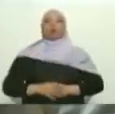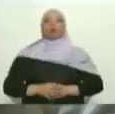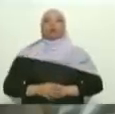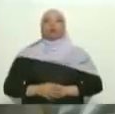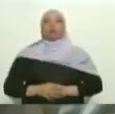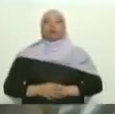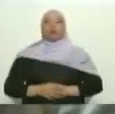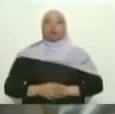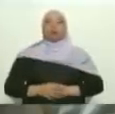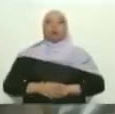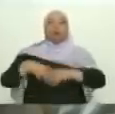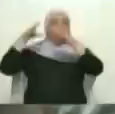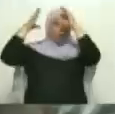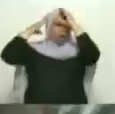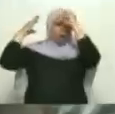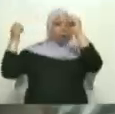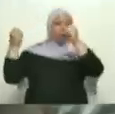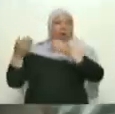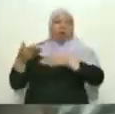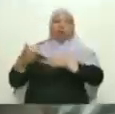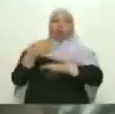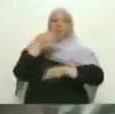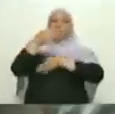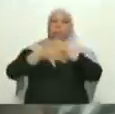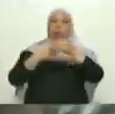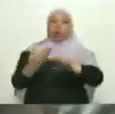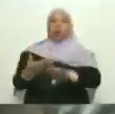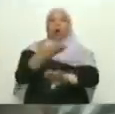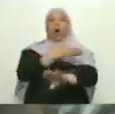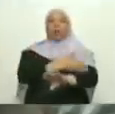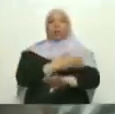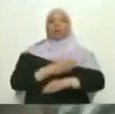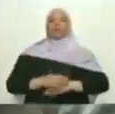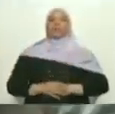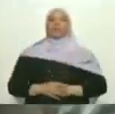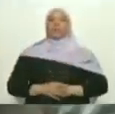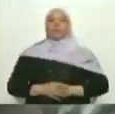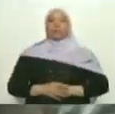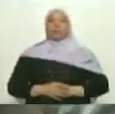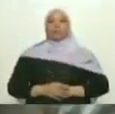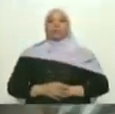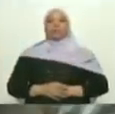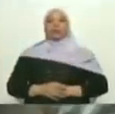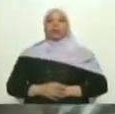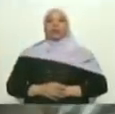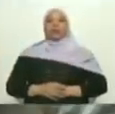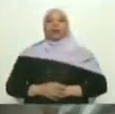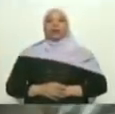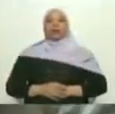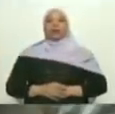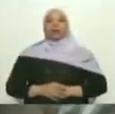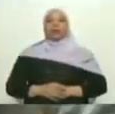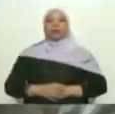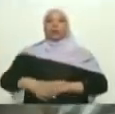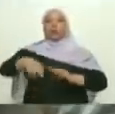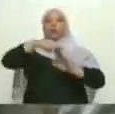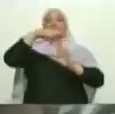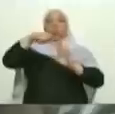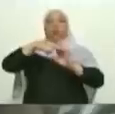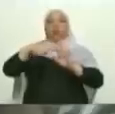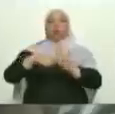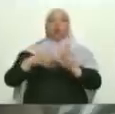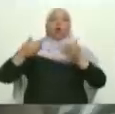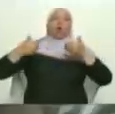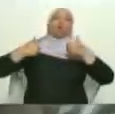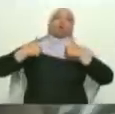ex embajador Bromfield en mala hora, diciendo que a pesar de que las medidas iban a hacer sufrir al